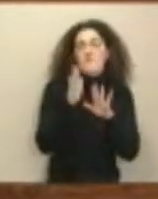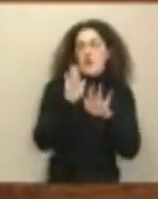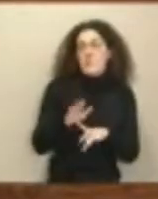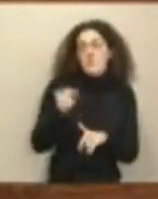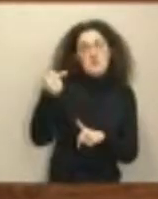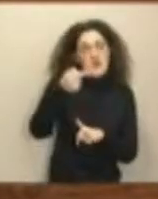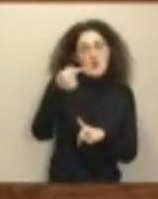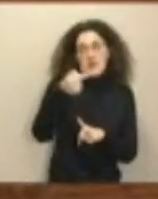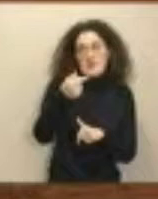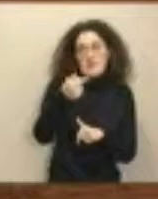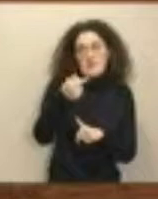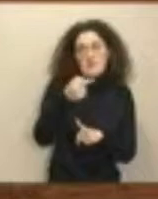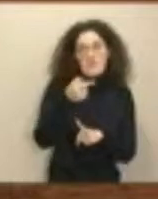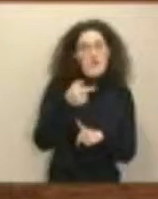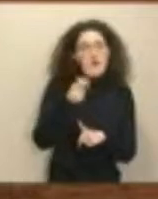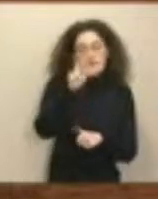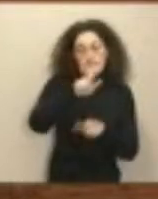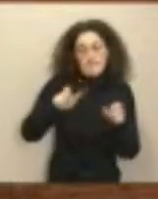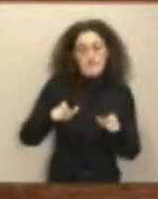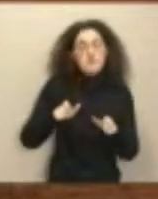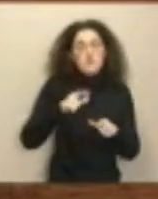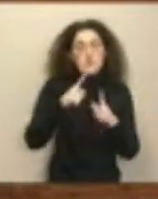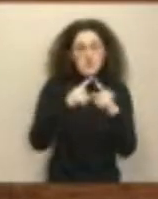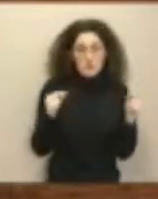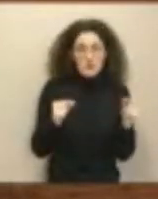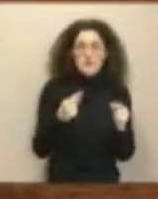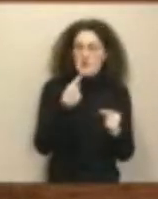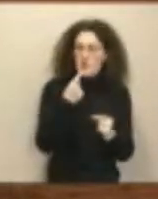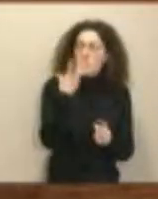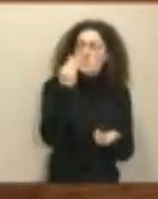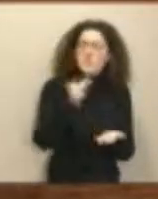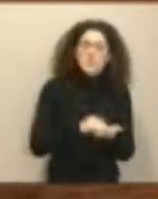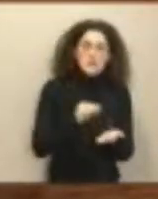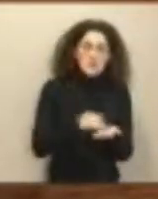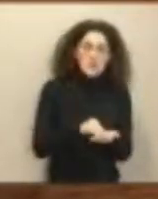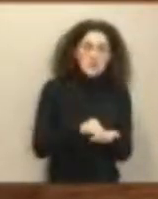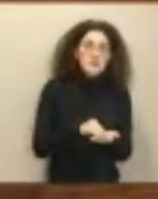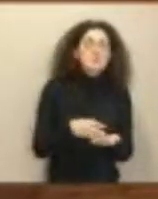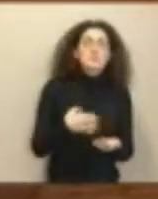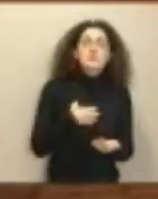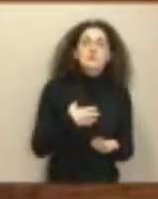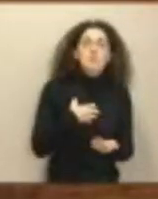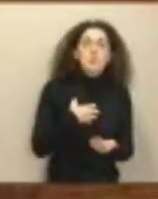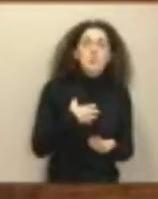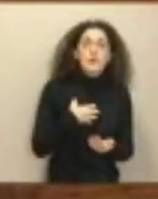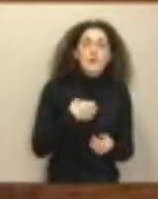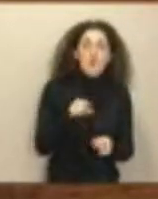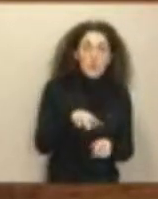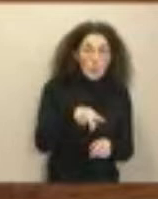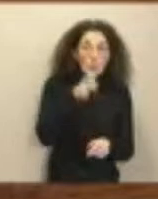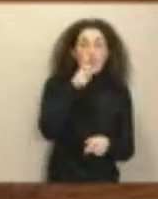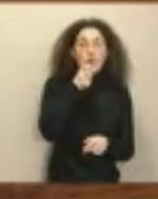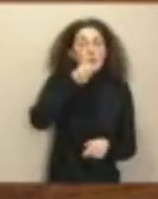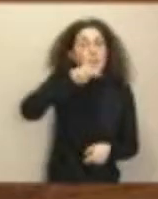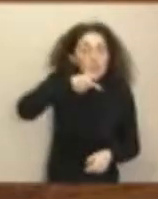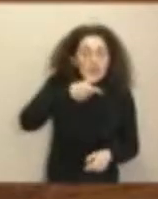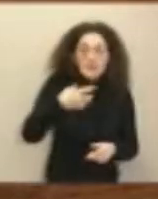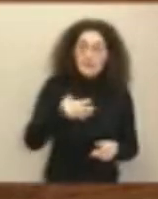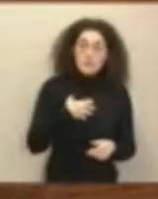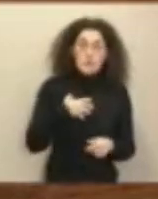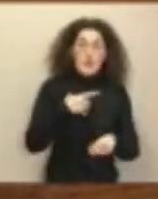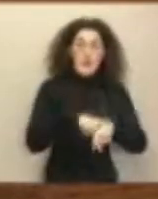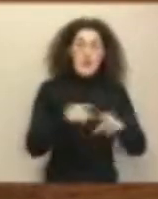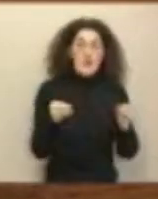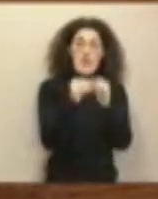las familias asturianas. Y lo digo muchas veces, lo que no se puede es sorber y soplar a la vez. Como no se puede,